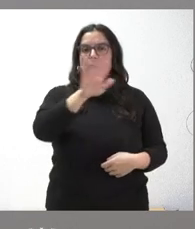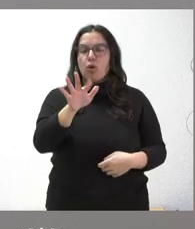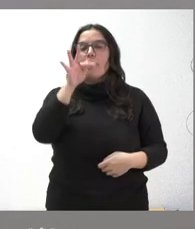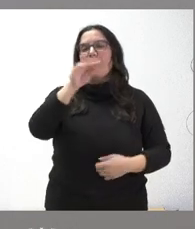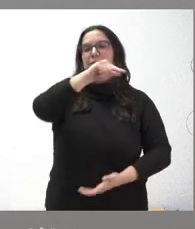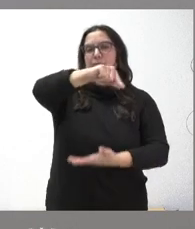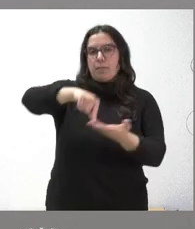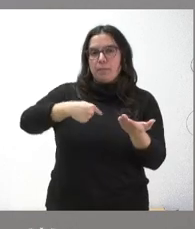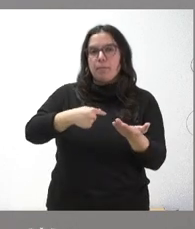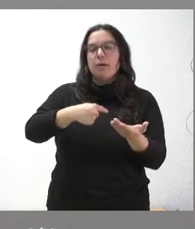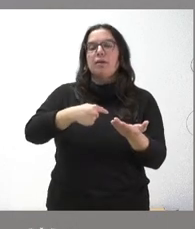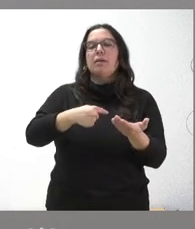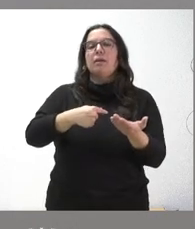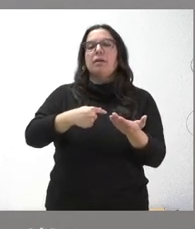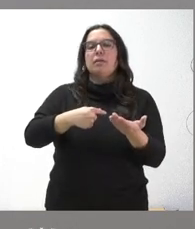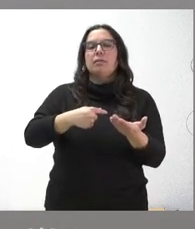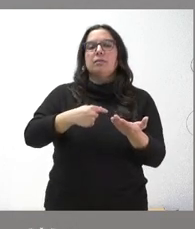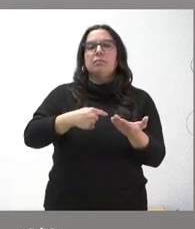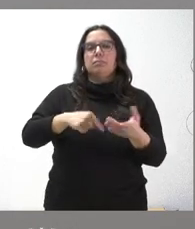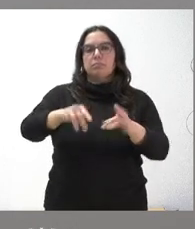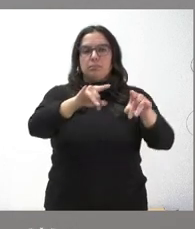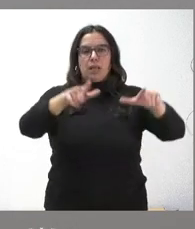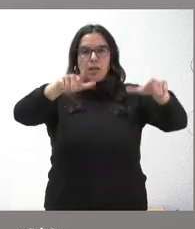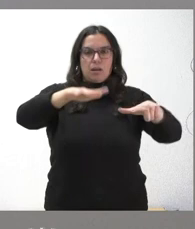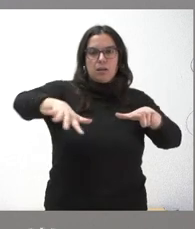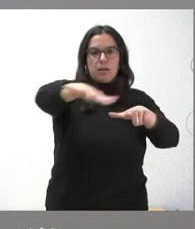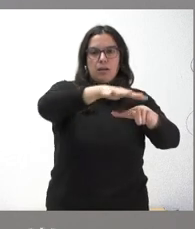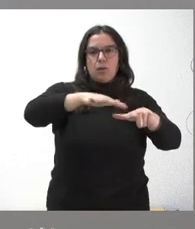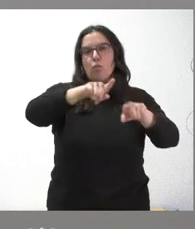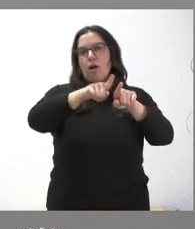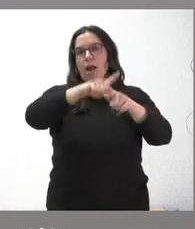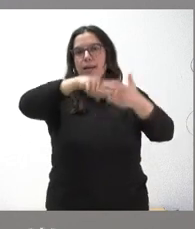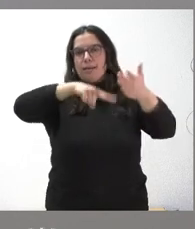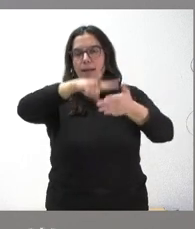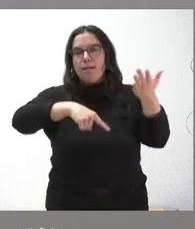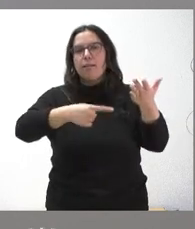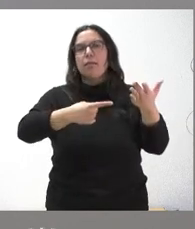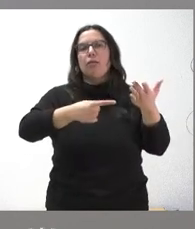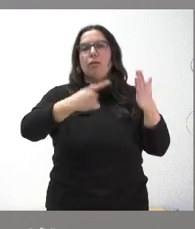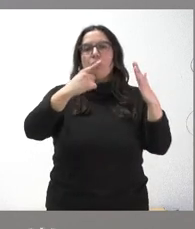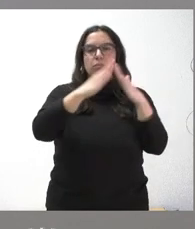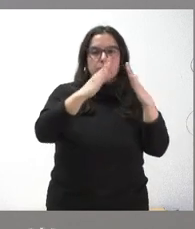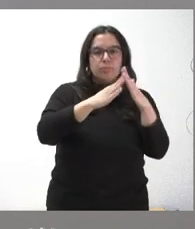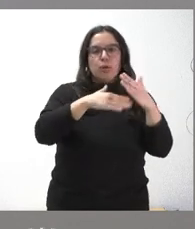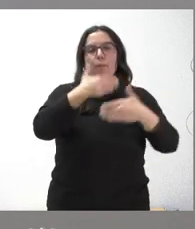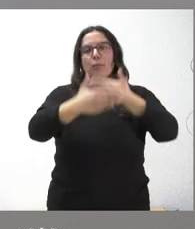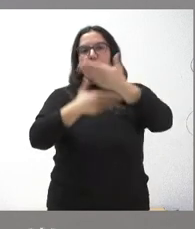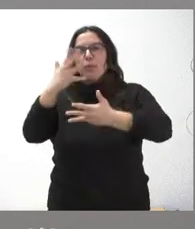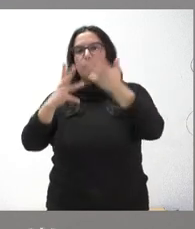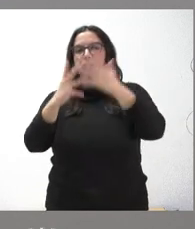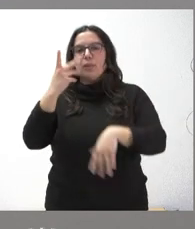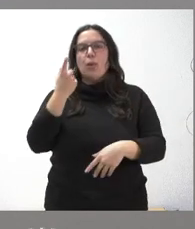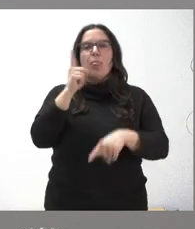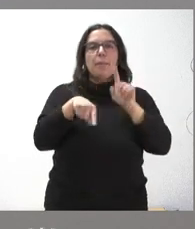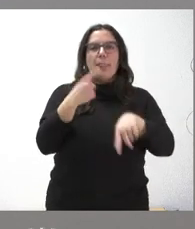contrato de esta ubicación que lleva a cabo Pues un alquiler del mismo y esto lleva un procedimiento administrativo en función de la cantidad del